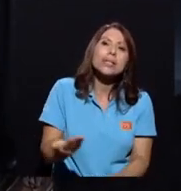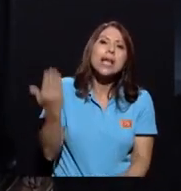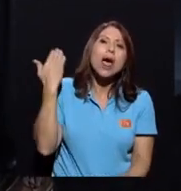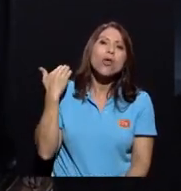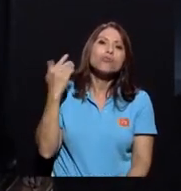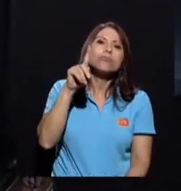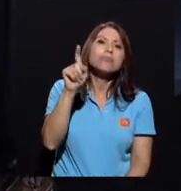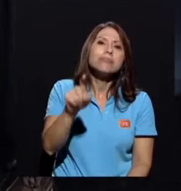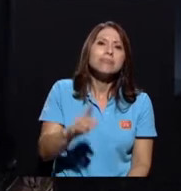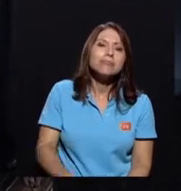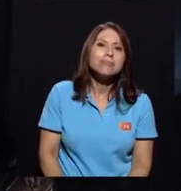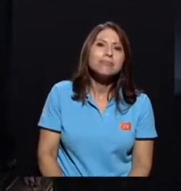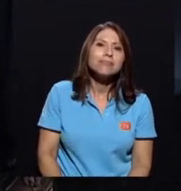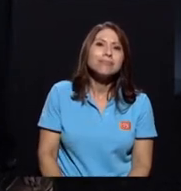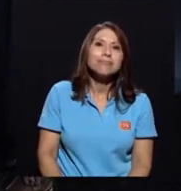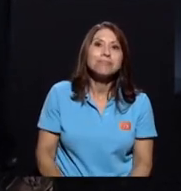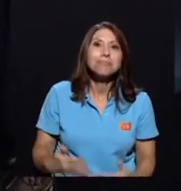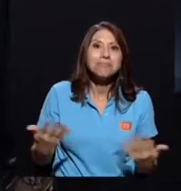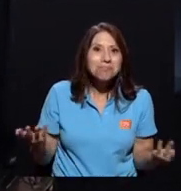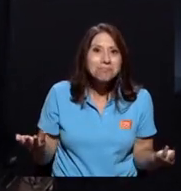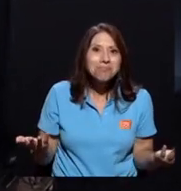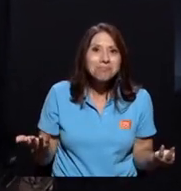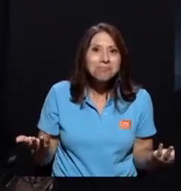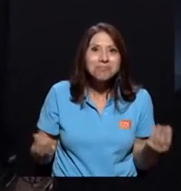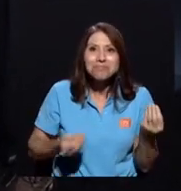y nos salió